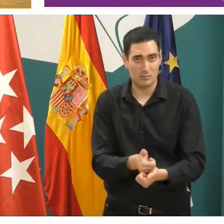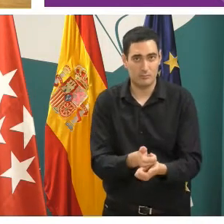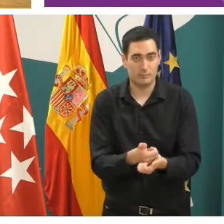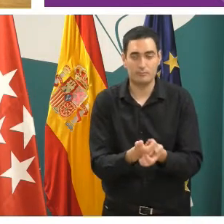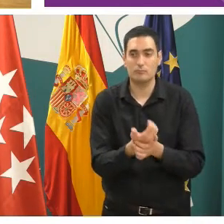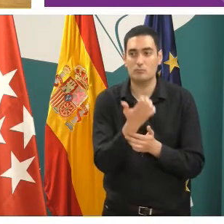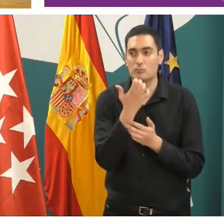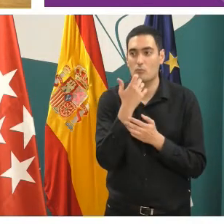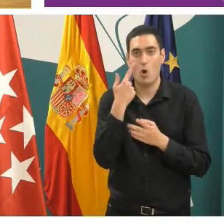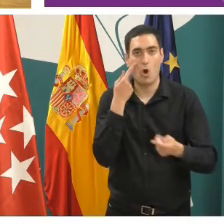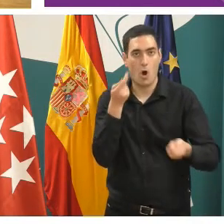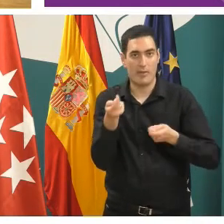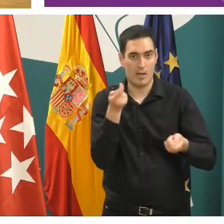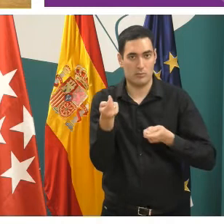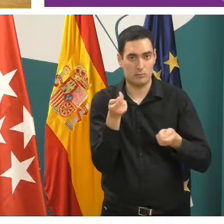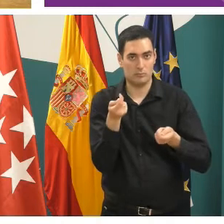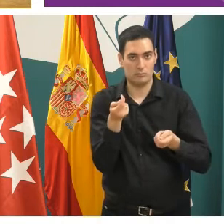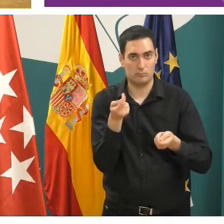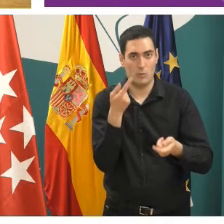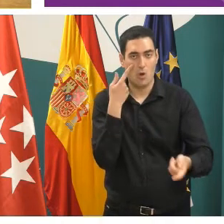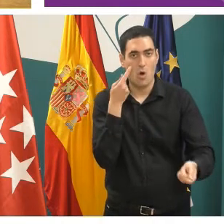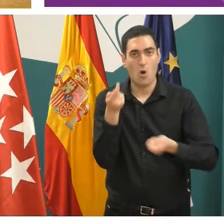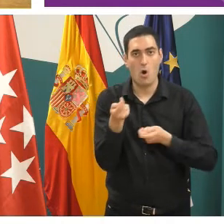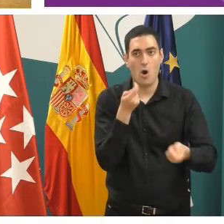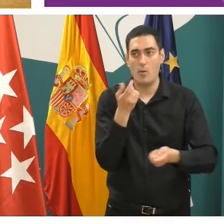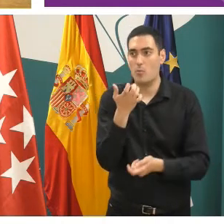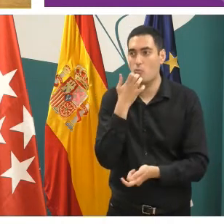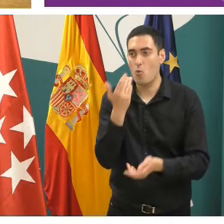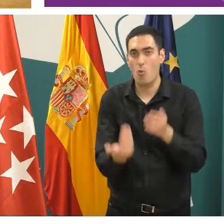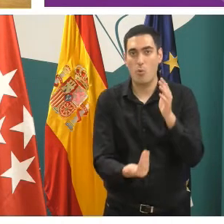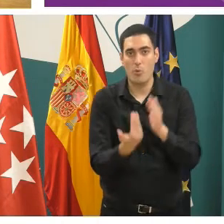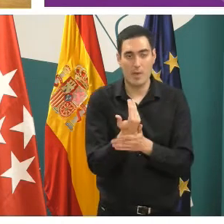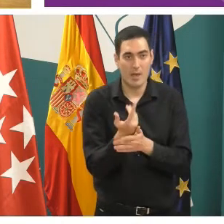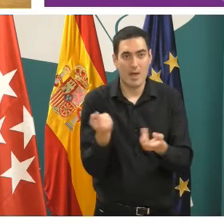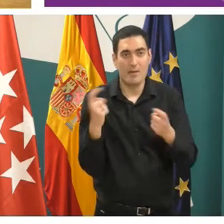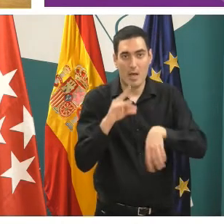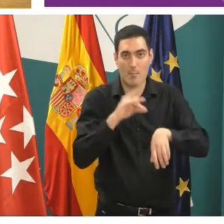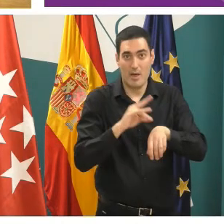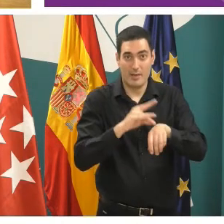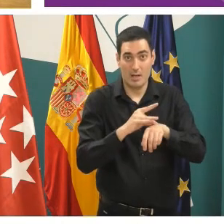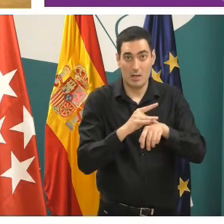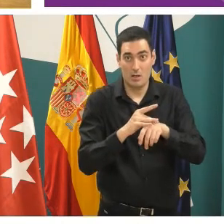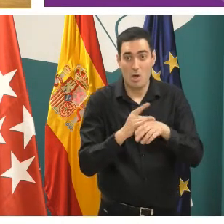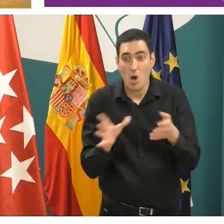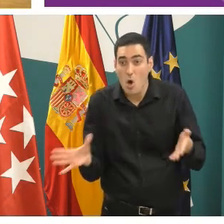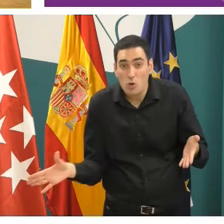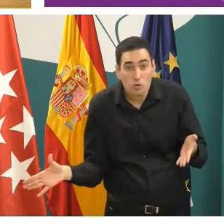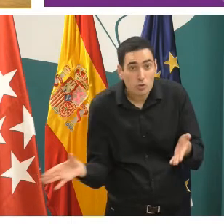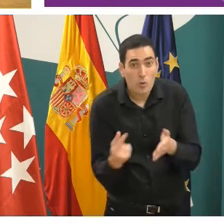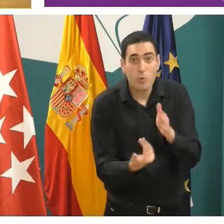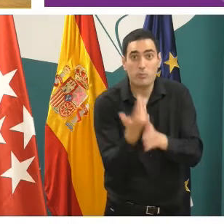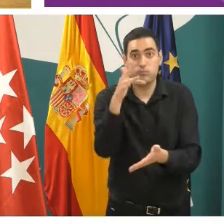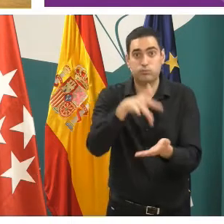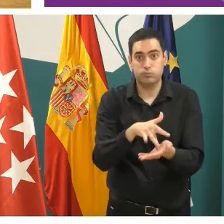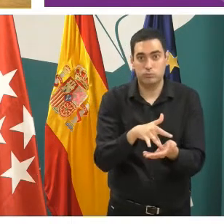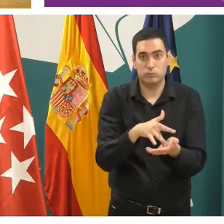forma coordinamos que esa persona, por ejemplo, tenga simplemente en un día todas las citas médicas porque los especialistas se coordinen, estamos mejorando su atención